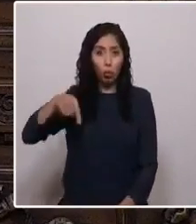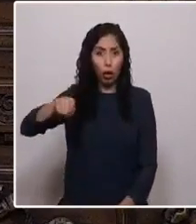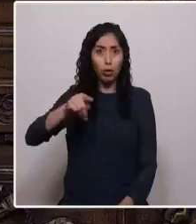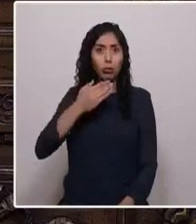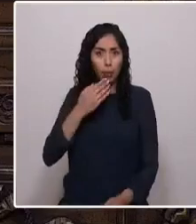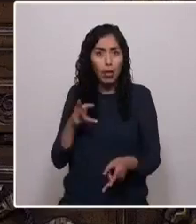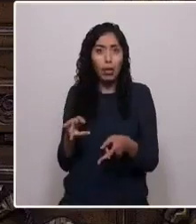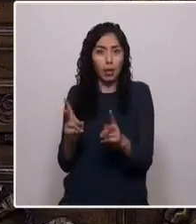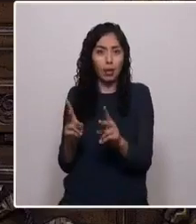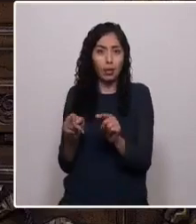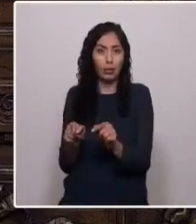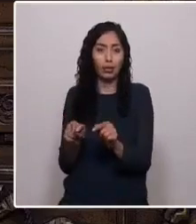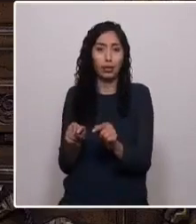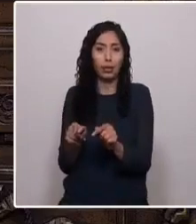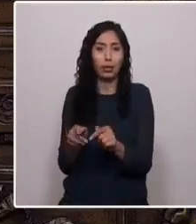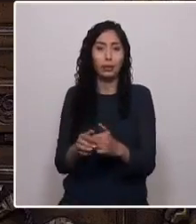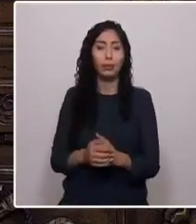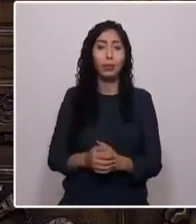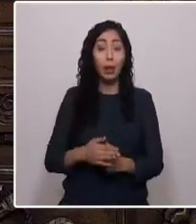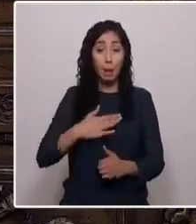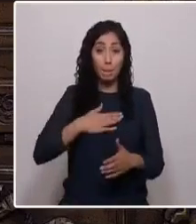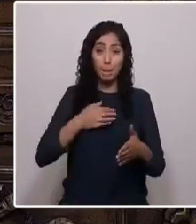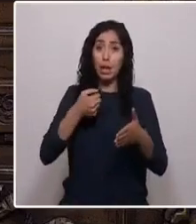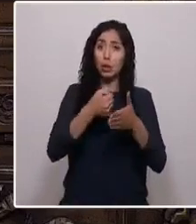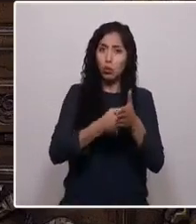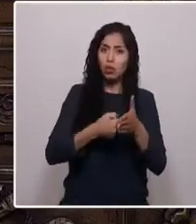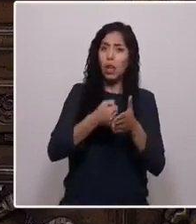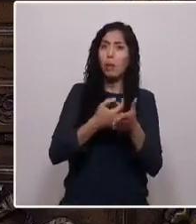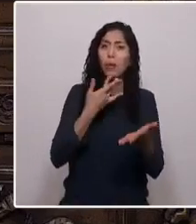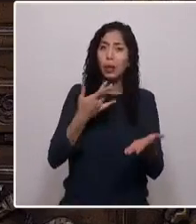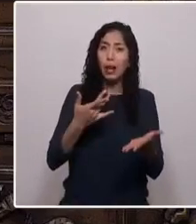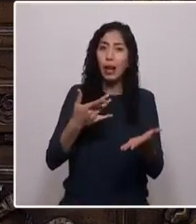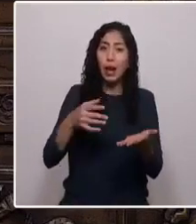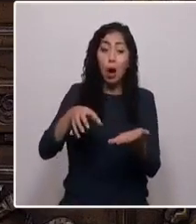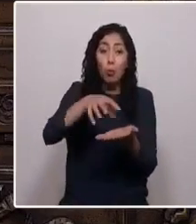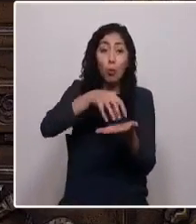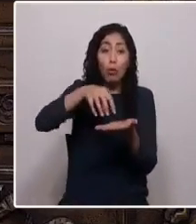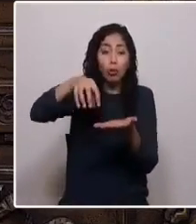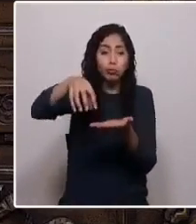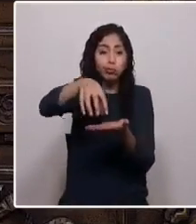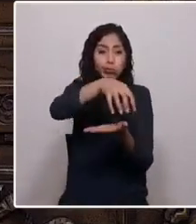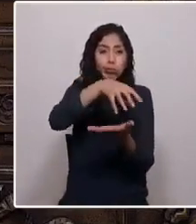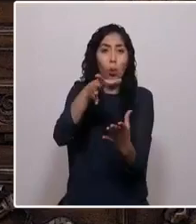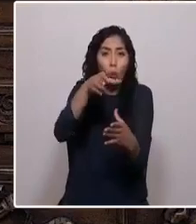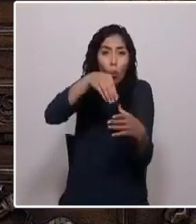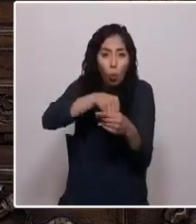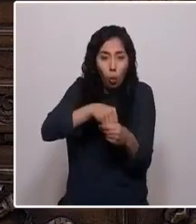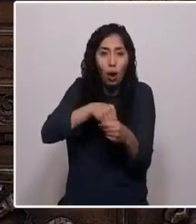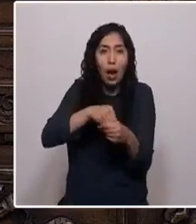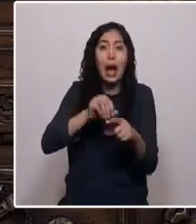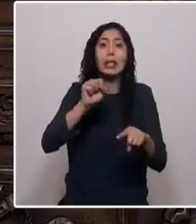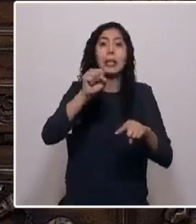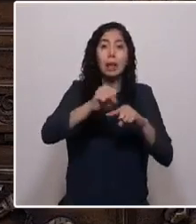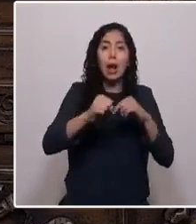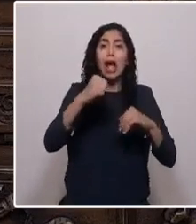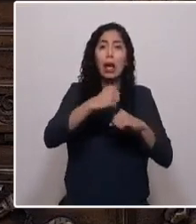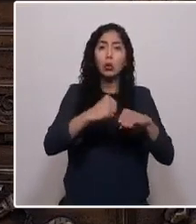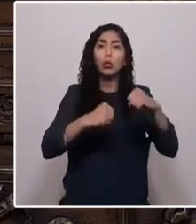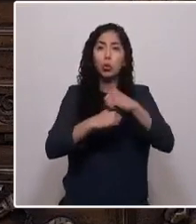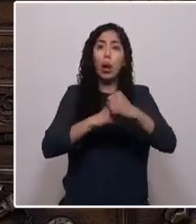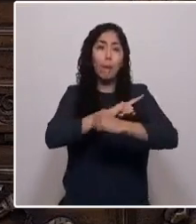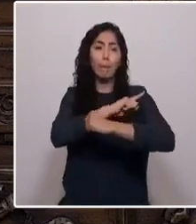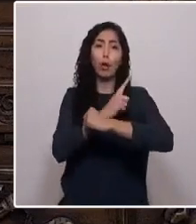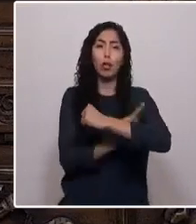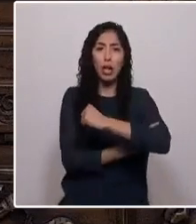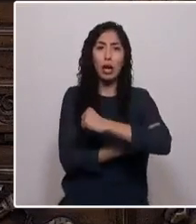derechos. Mis luchas están por la plurinacionalidad, por aceptar las estructuras de poder de los hermanos originarios